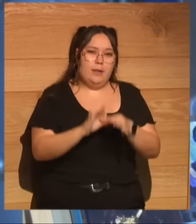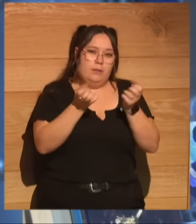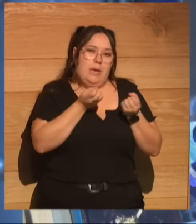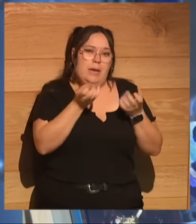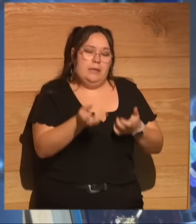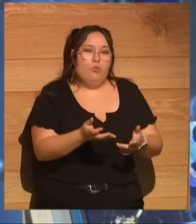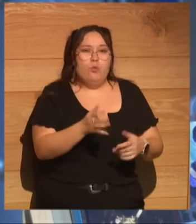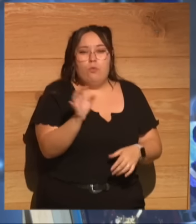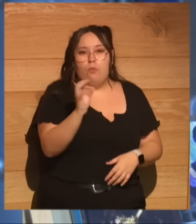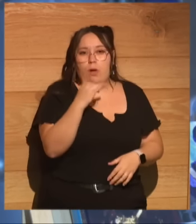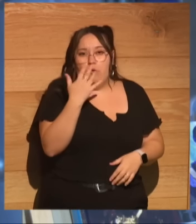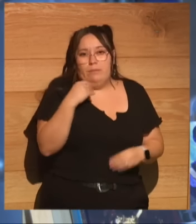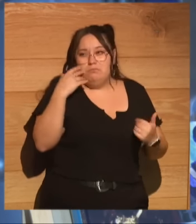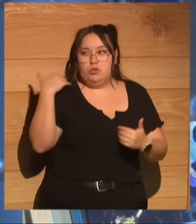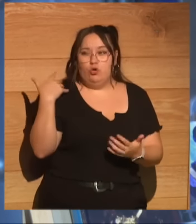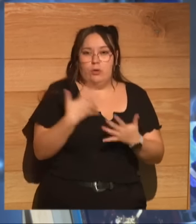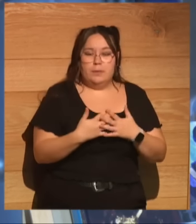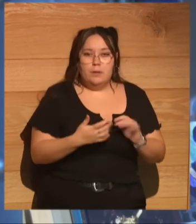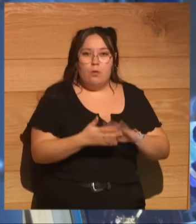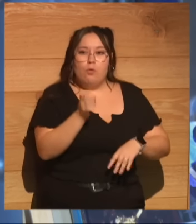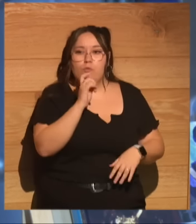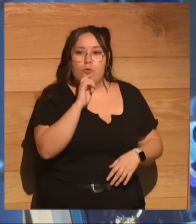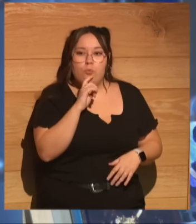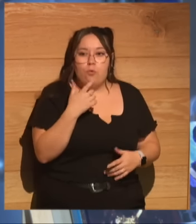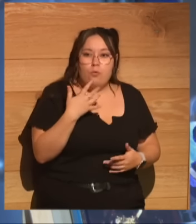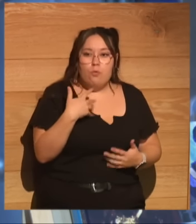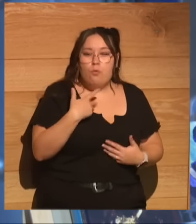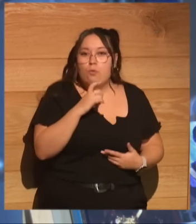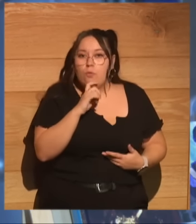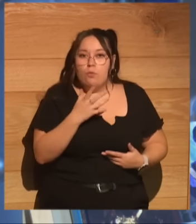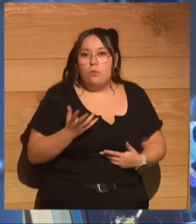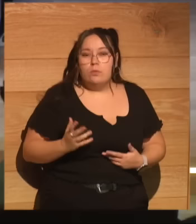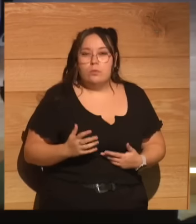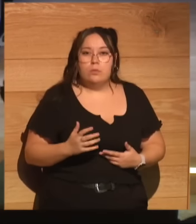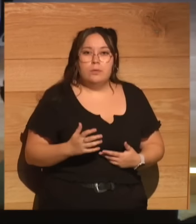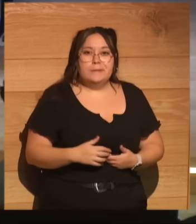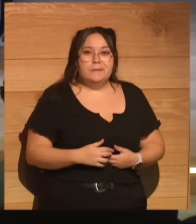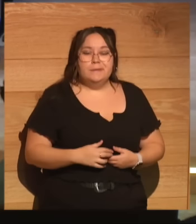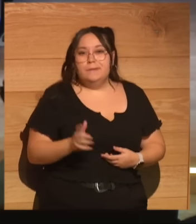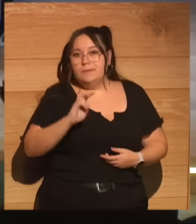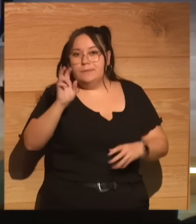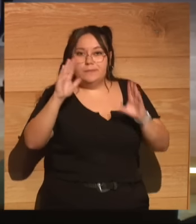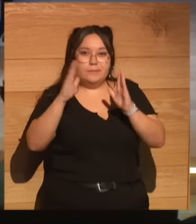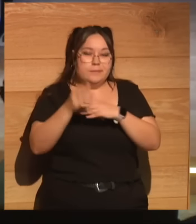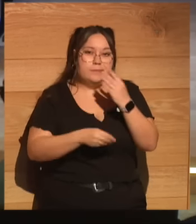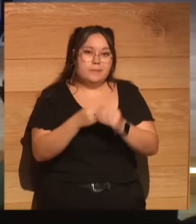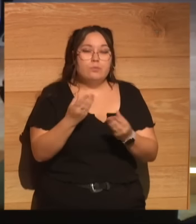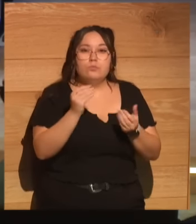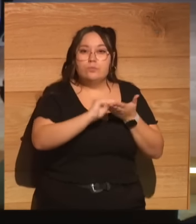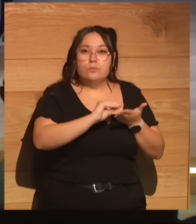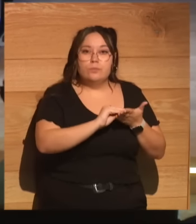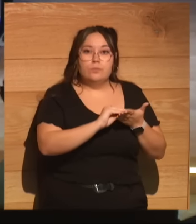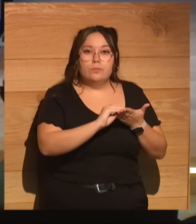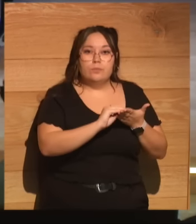narrativa, de lo que algo supone históricamente, de cómo se compadece eso que se hizo en un momento con lo que se está haciendo en otro momento, muchas veces